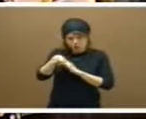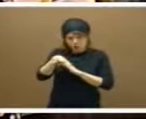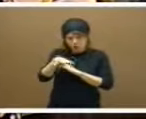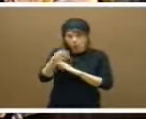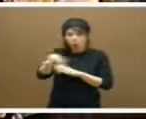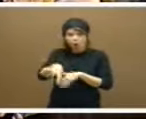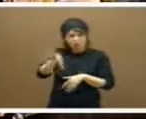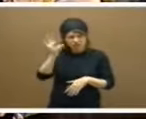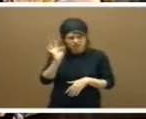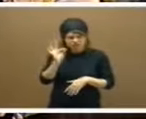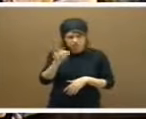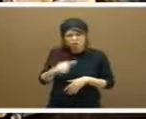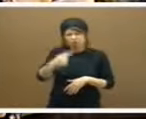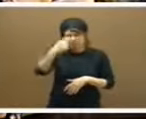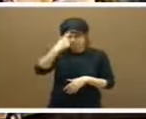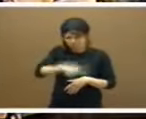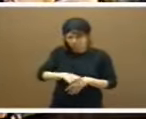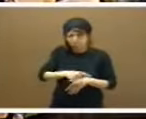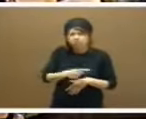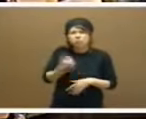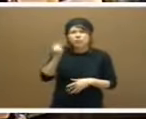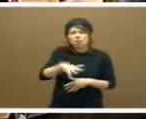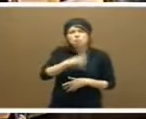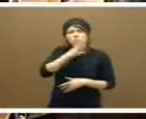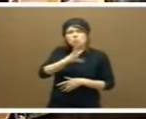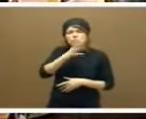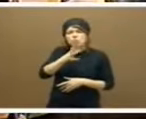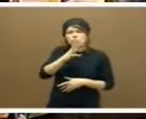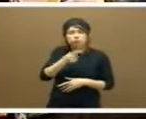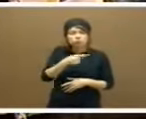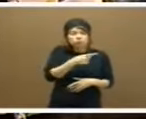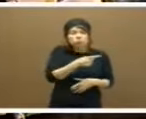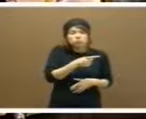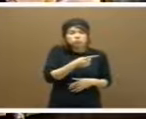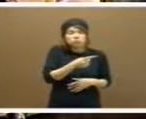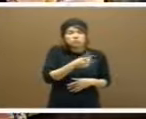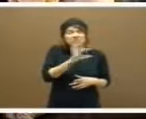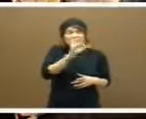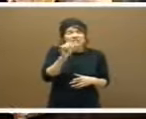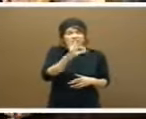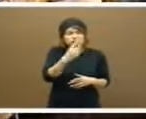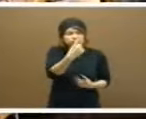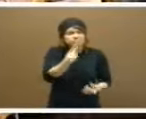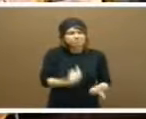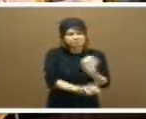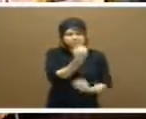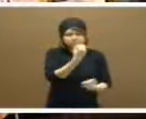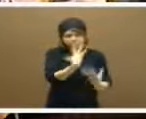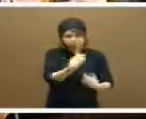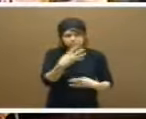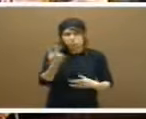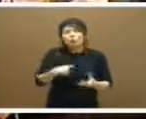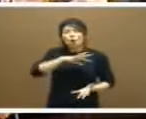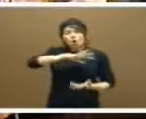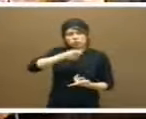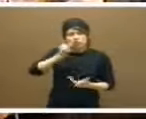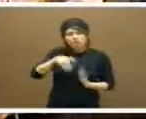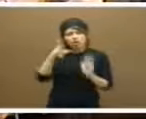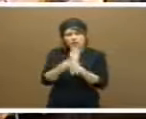una decisión tomada a conciencia y con argumentos, según confirmaron fuentes del SE. Ante esta noticia y las